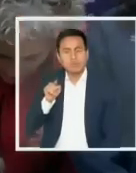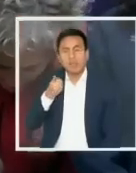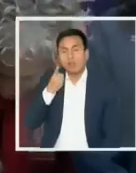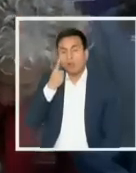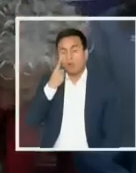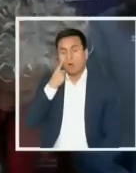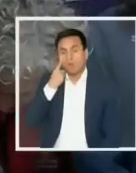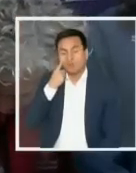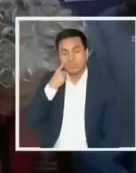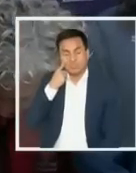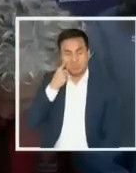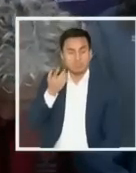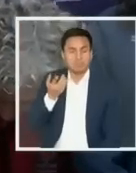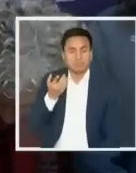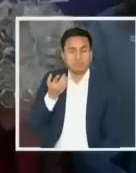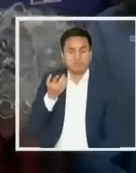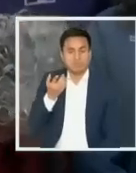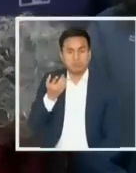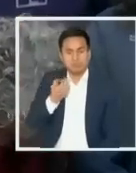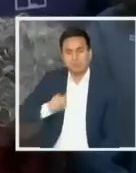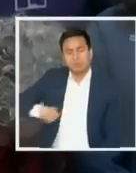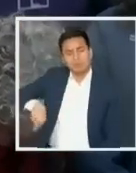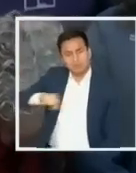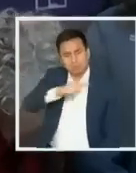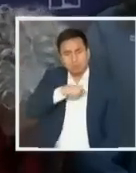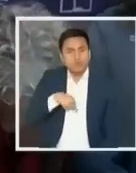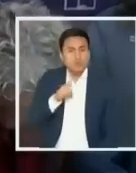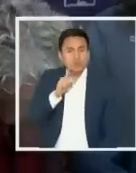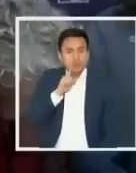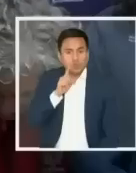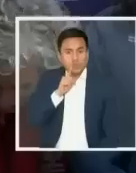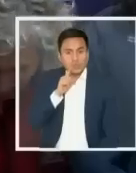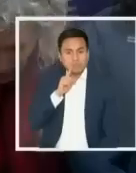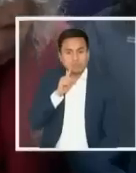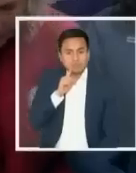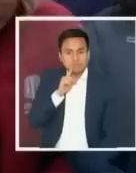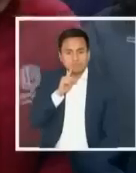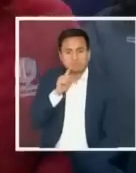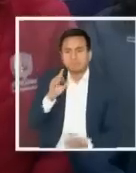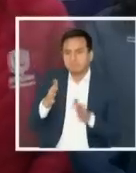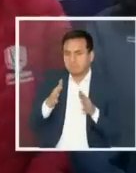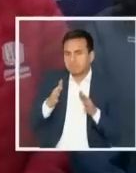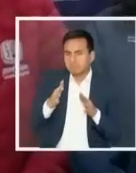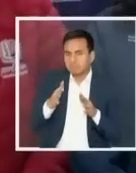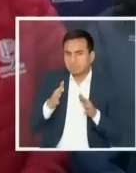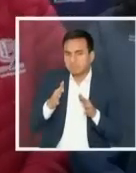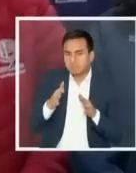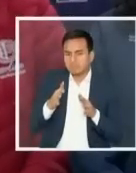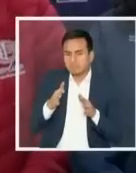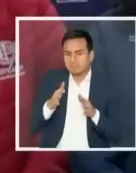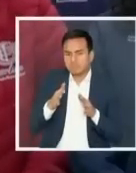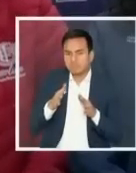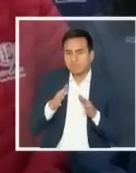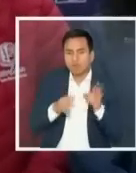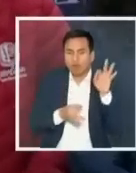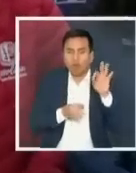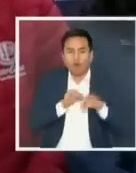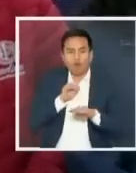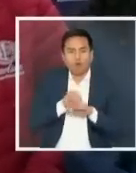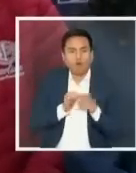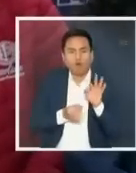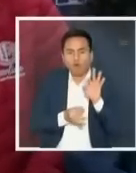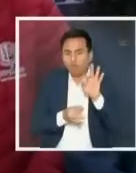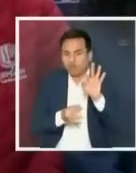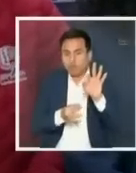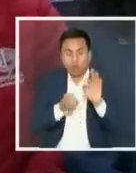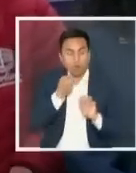momentos importantes. Primero, el oficio de la diputada. Y ahí dice, cuando nosotros nos enteramos a raíz de un oficio de la